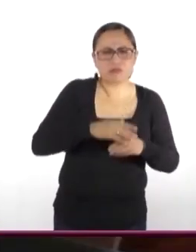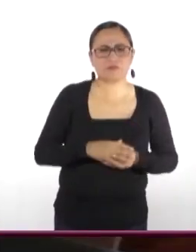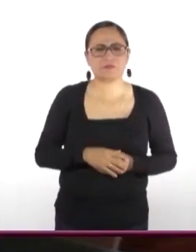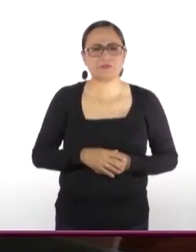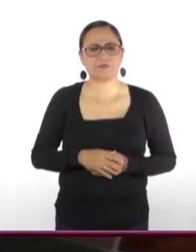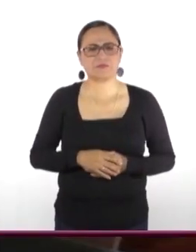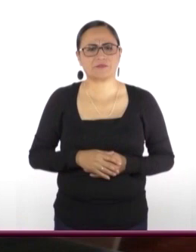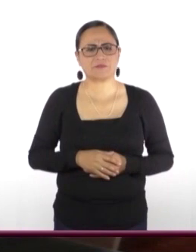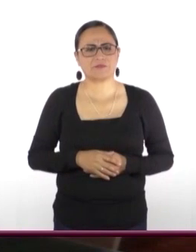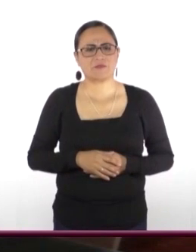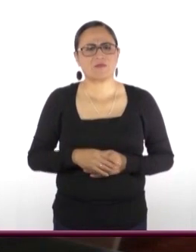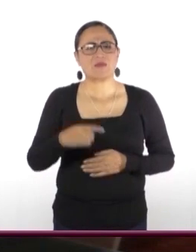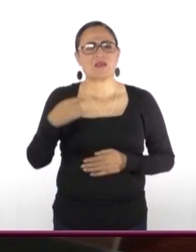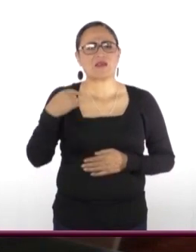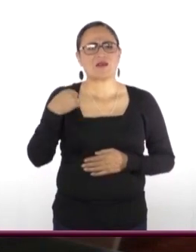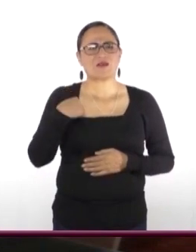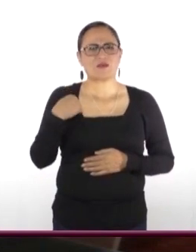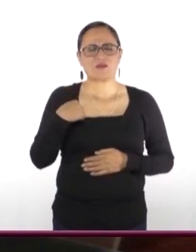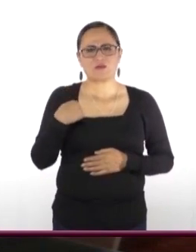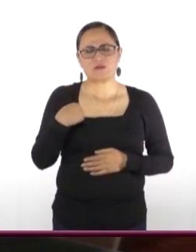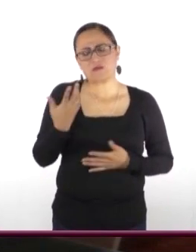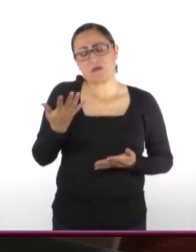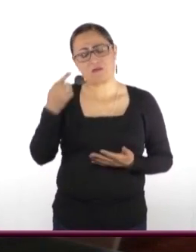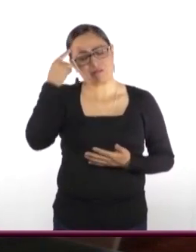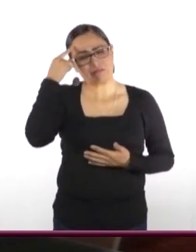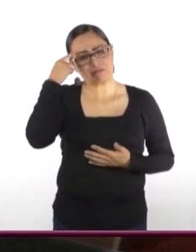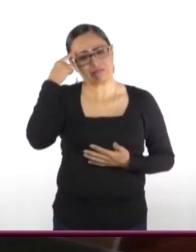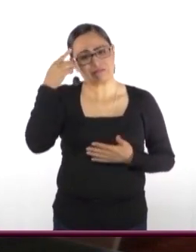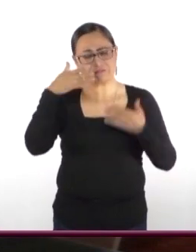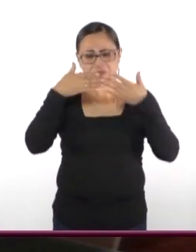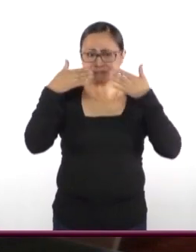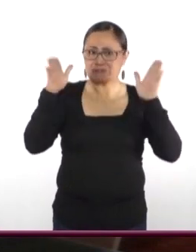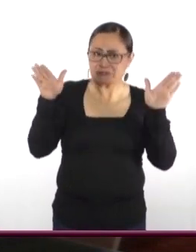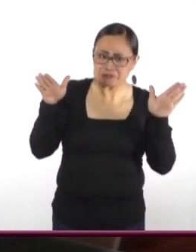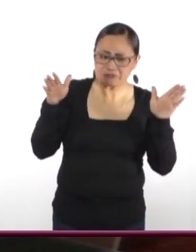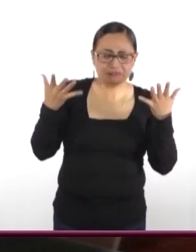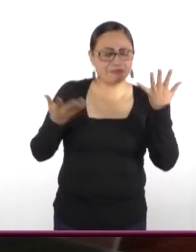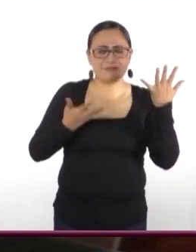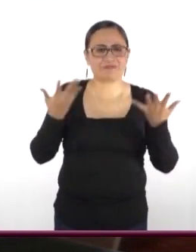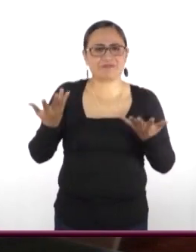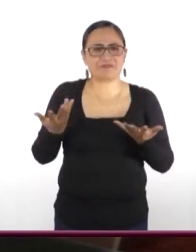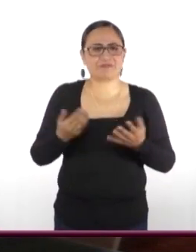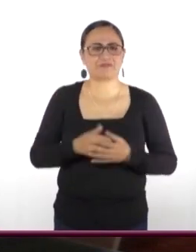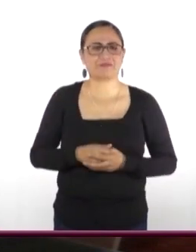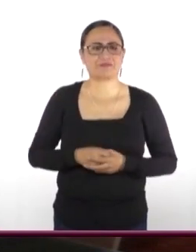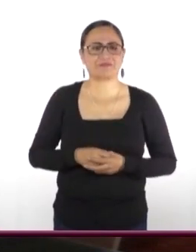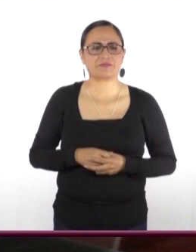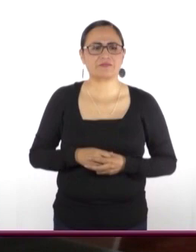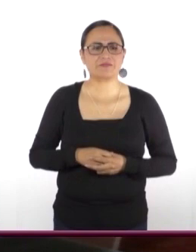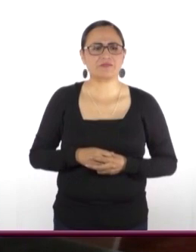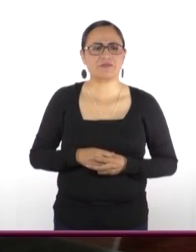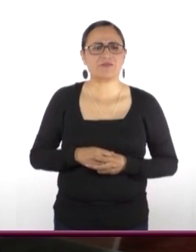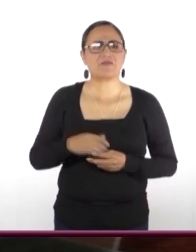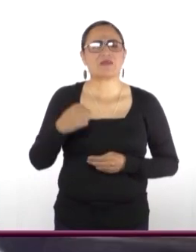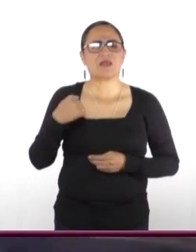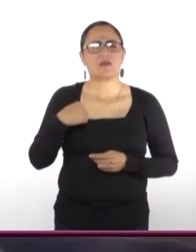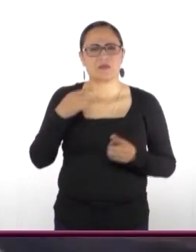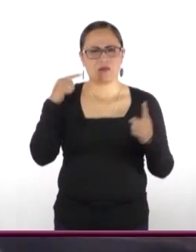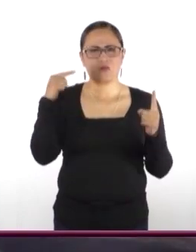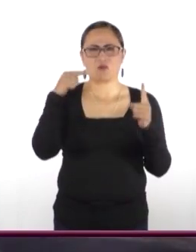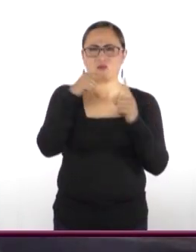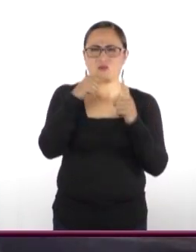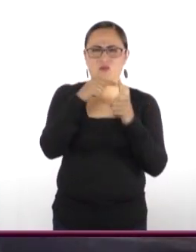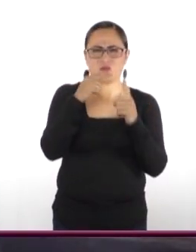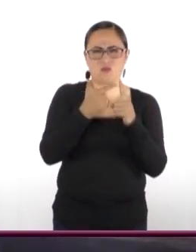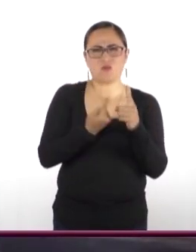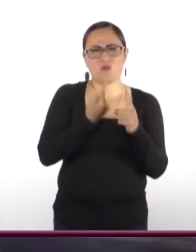evidente? Mira, yo aquí soy bastante ignorante en arte en general, pero quizá uno que me gustaría,